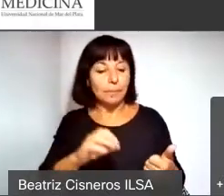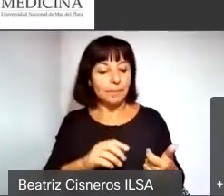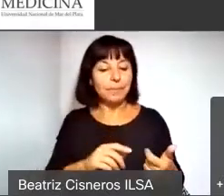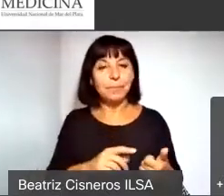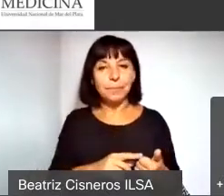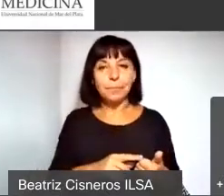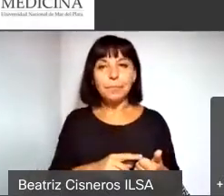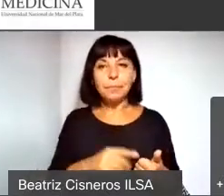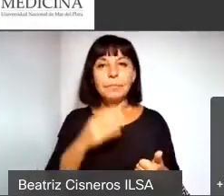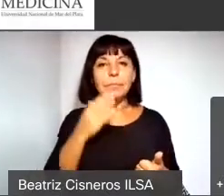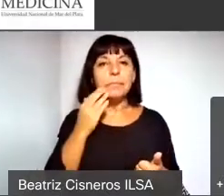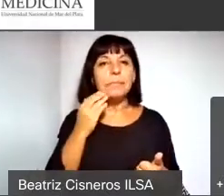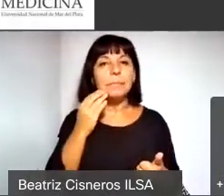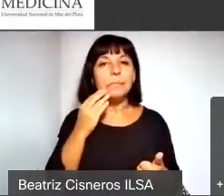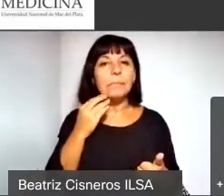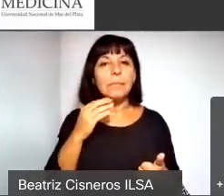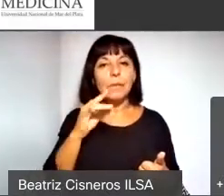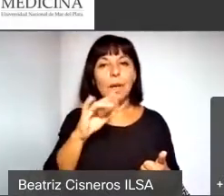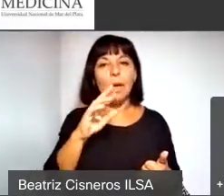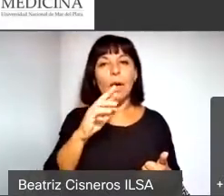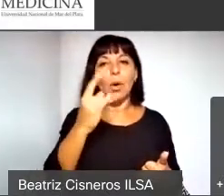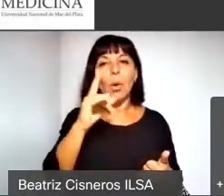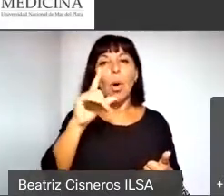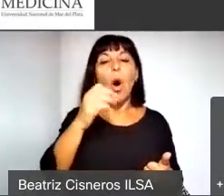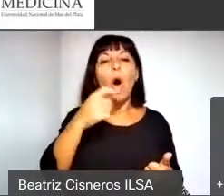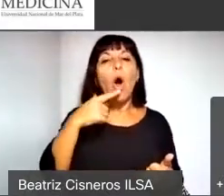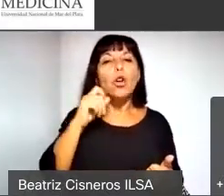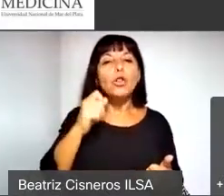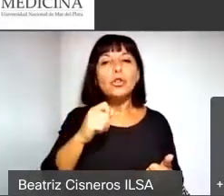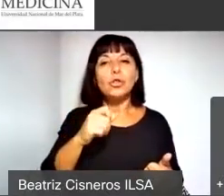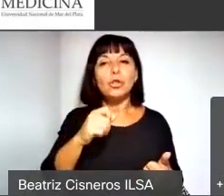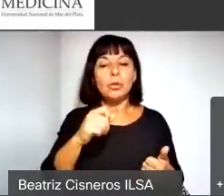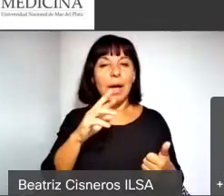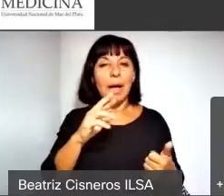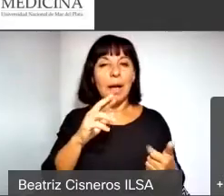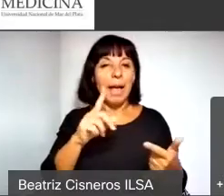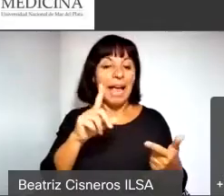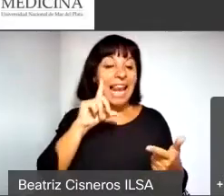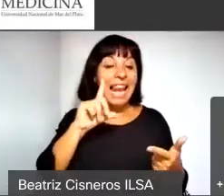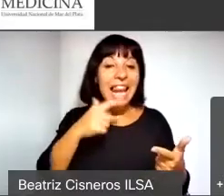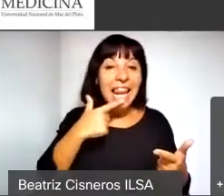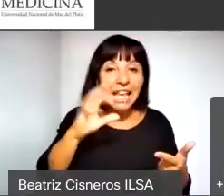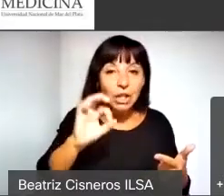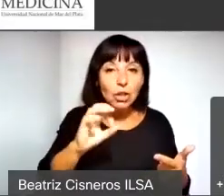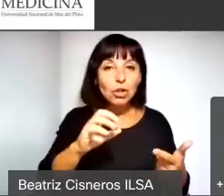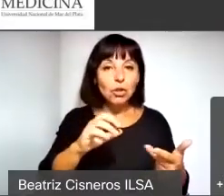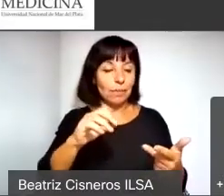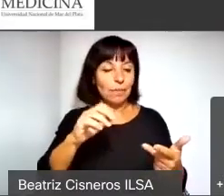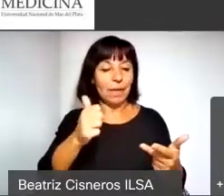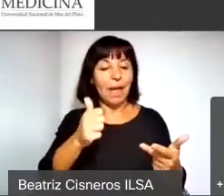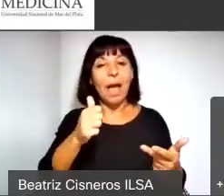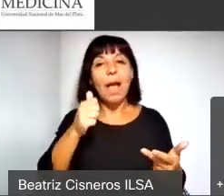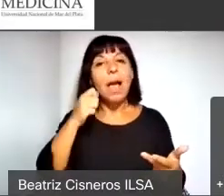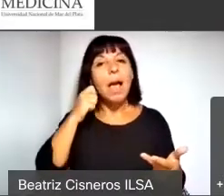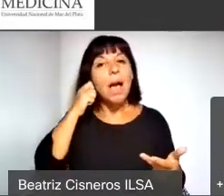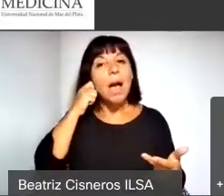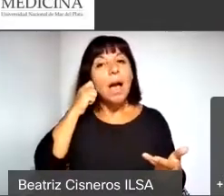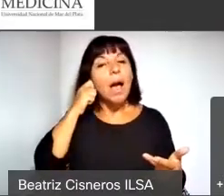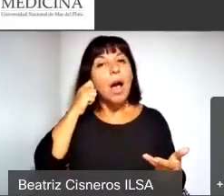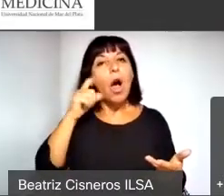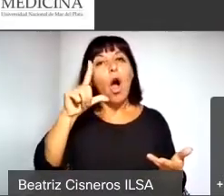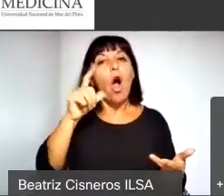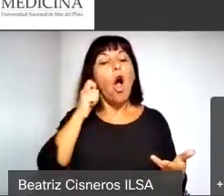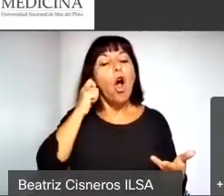endoplásmico o endoplasmático rugoso, retículo endoplásmico o endoplasmático liso y el aparato de Golgi. Y por otro lado